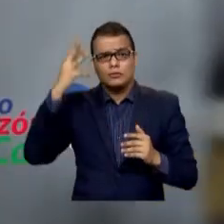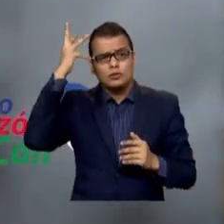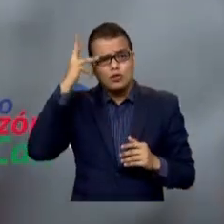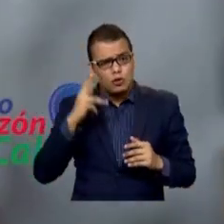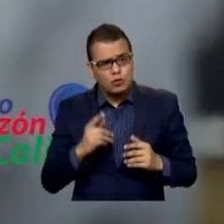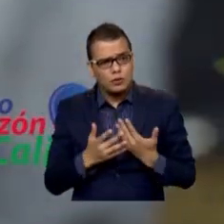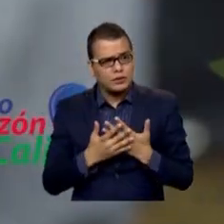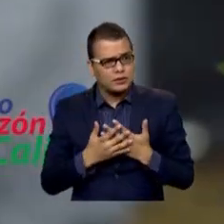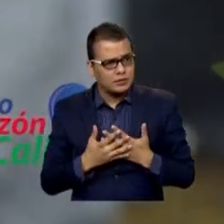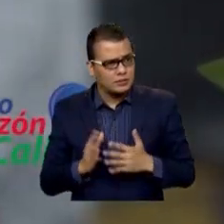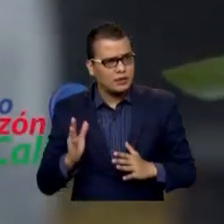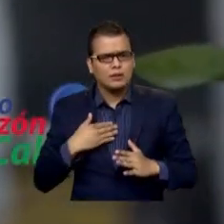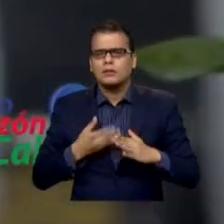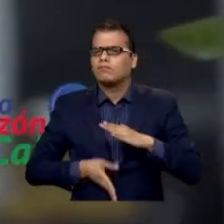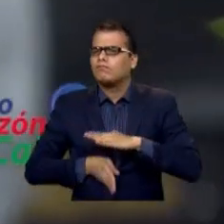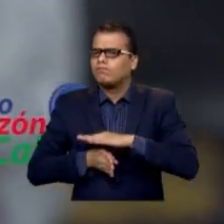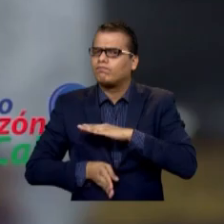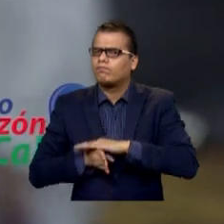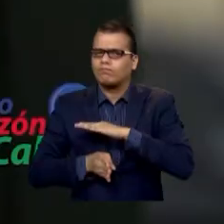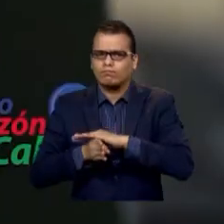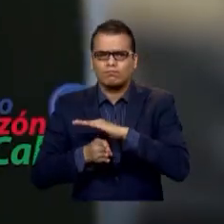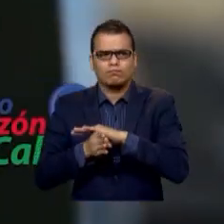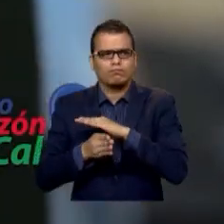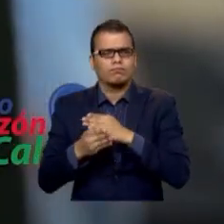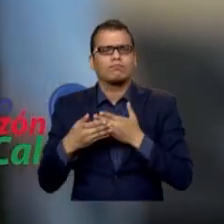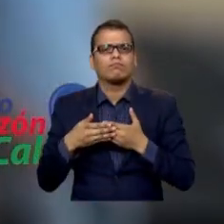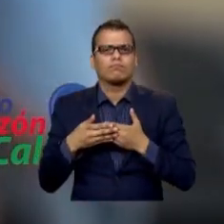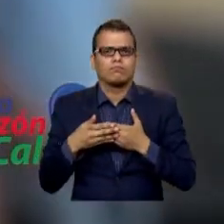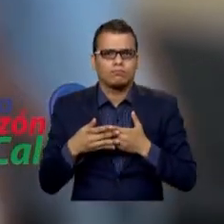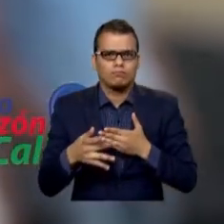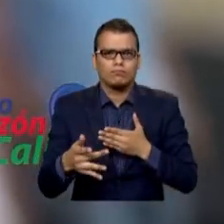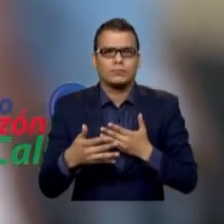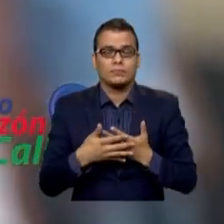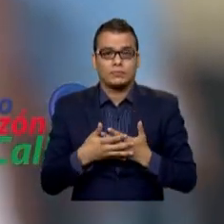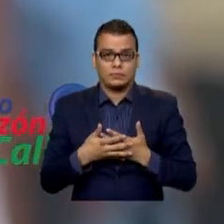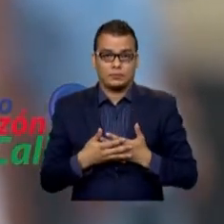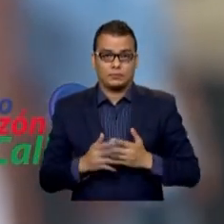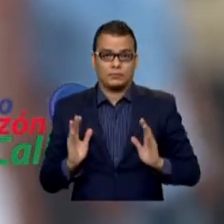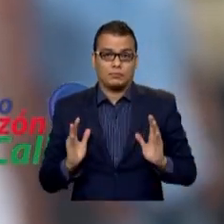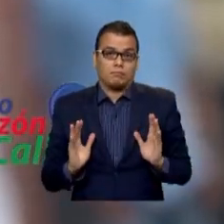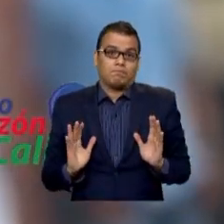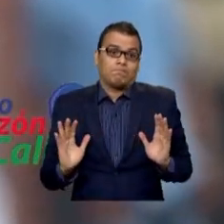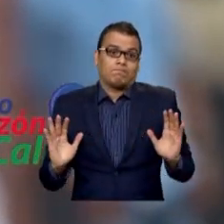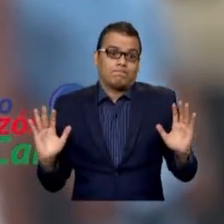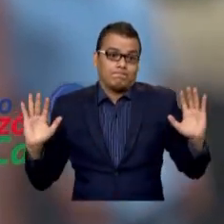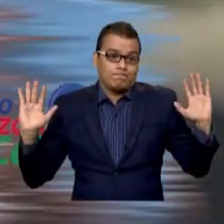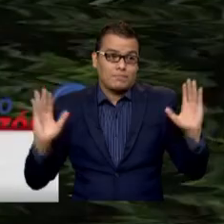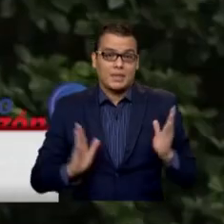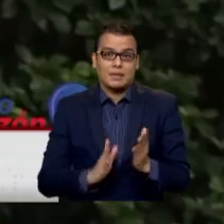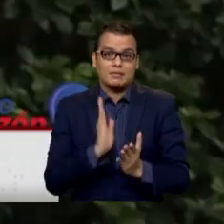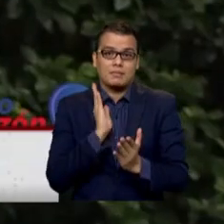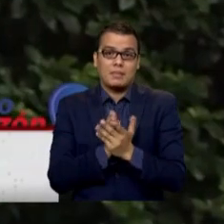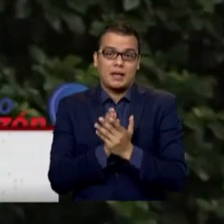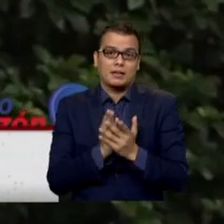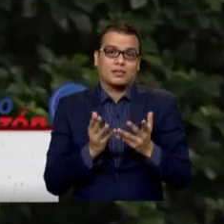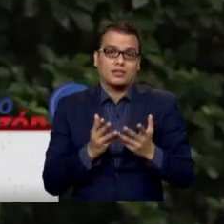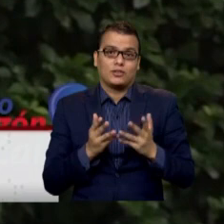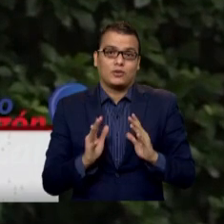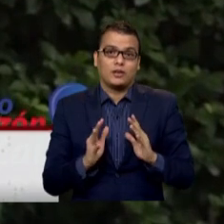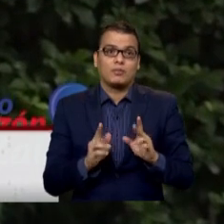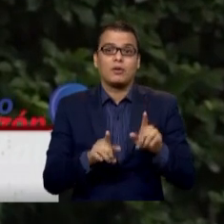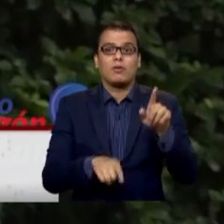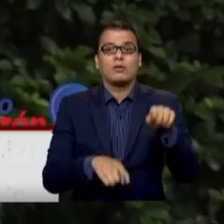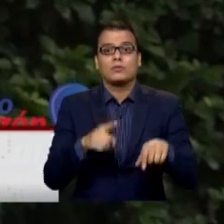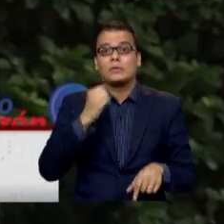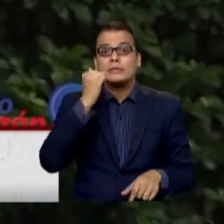días y lo continuaremos haciendo durante todo este proceso epidémico. Uno no quisiera que esto pasara, pero hay personas